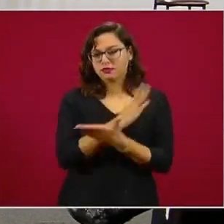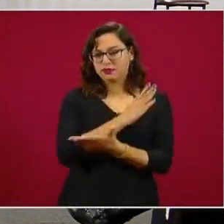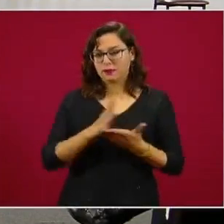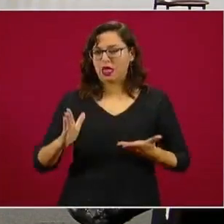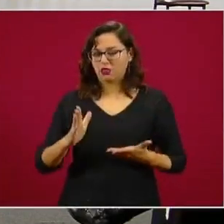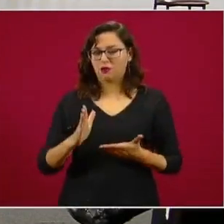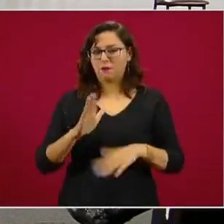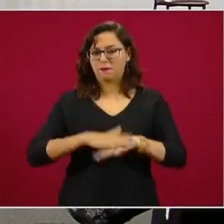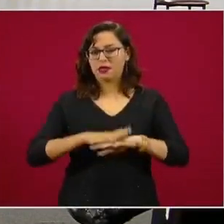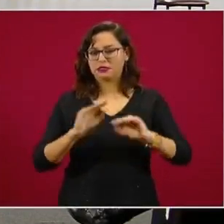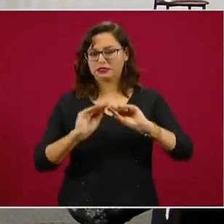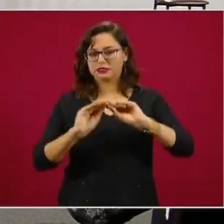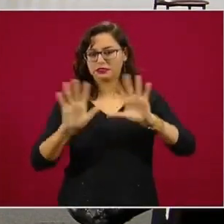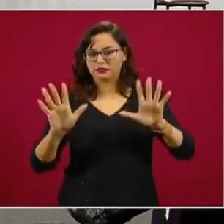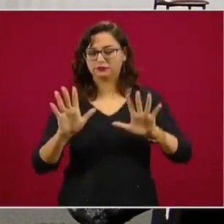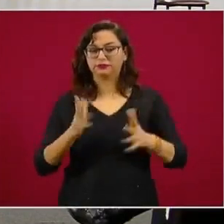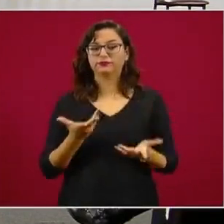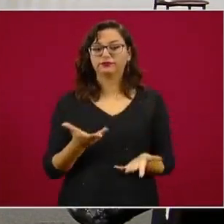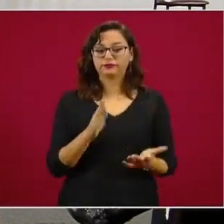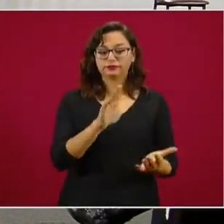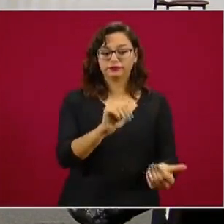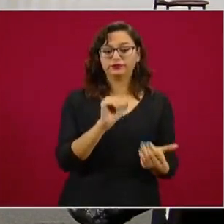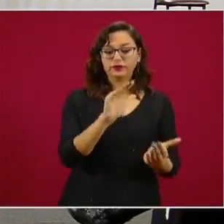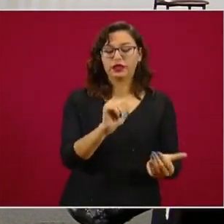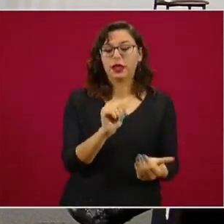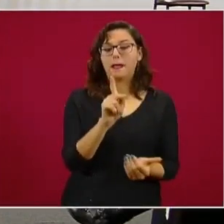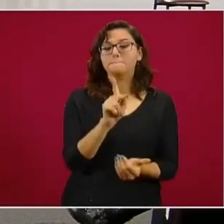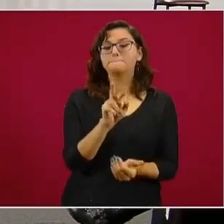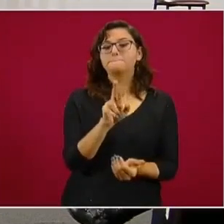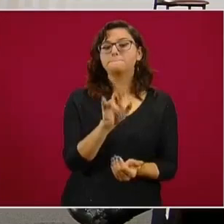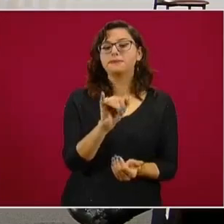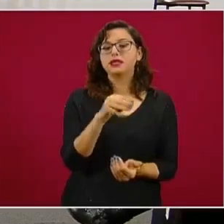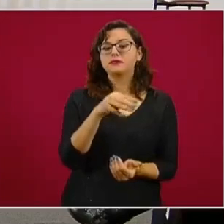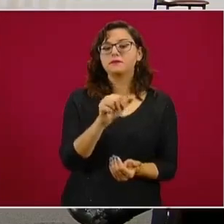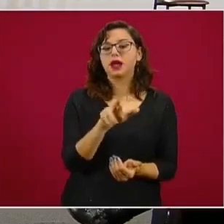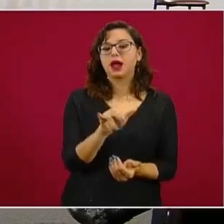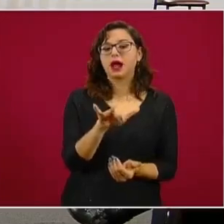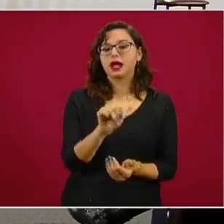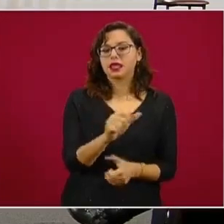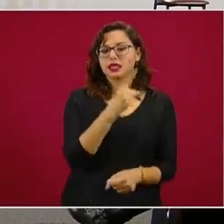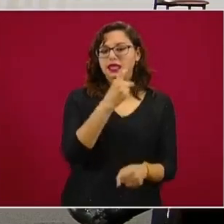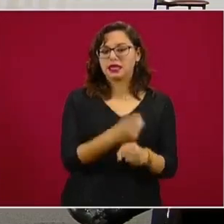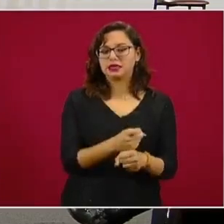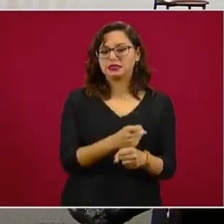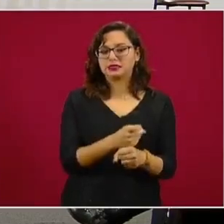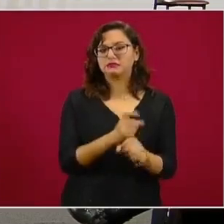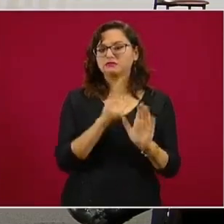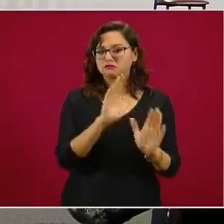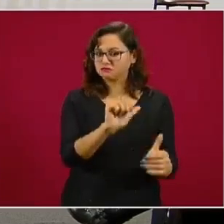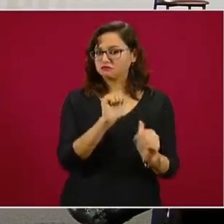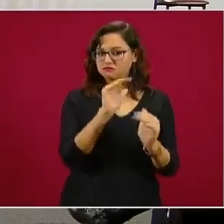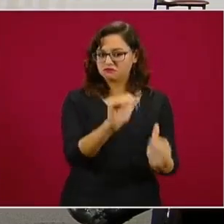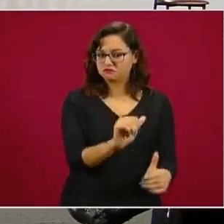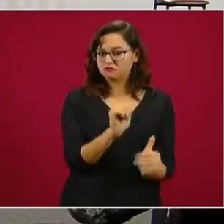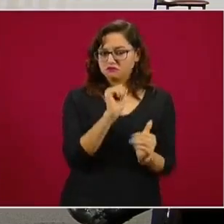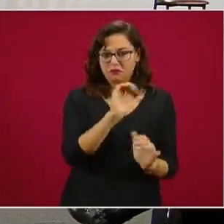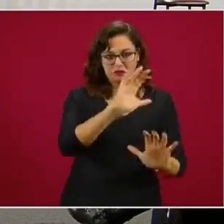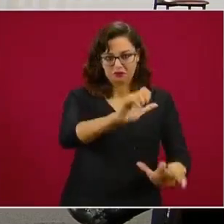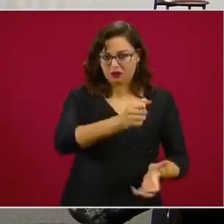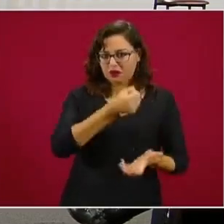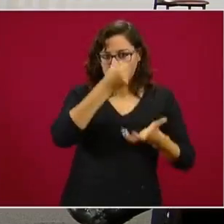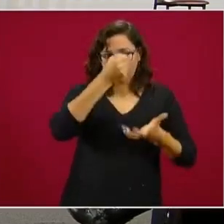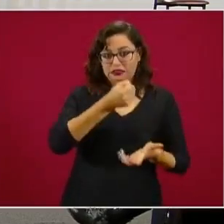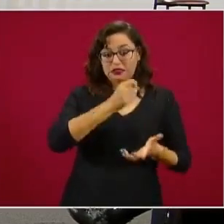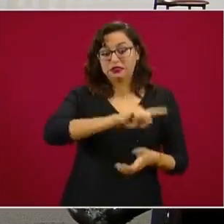lo que dice ahí recaudación primaria, es el comportamiento, digamos, inercial de los ingresos sin hacer nada. Y la